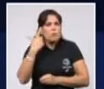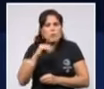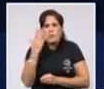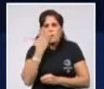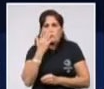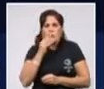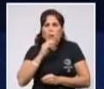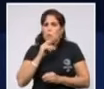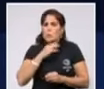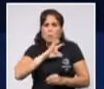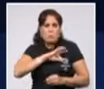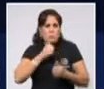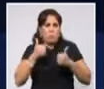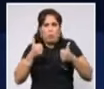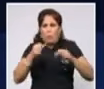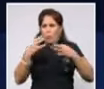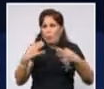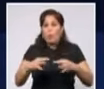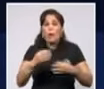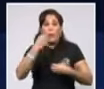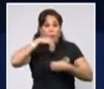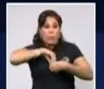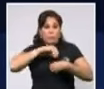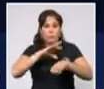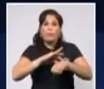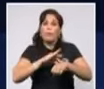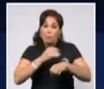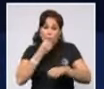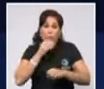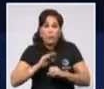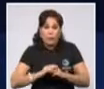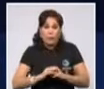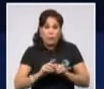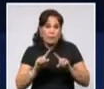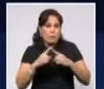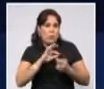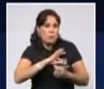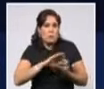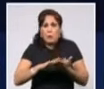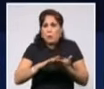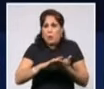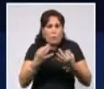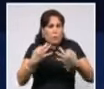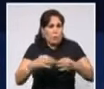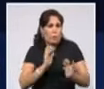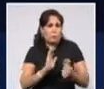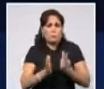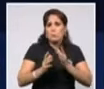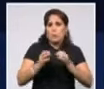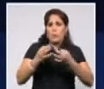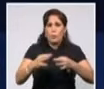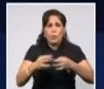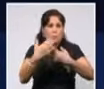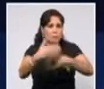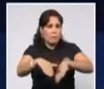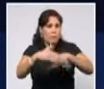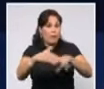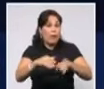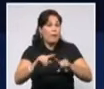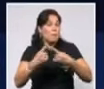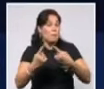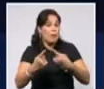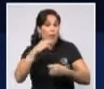tiene y quién no la tiene, porque está totalmente asintomático. Es una enfermedad que